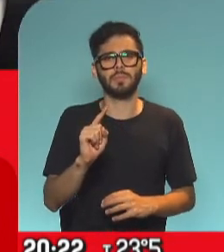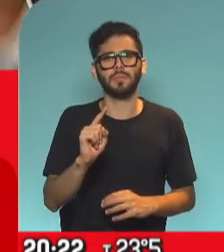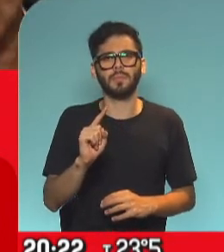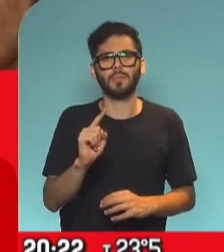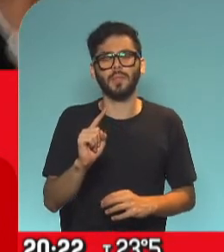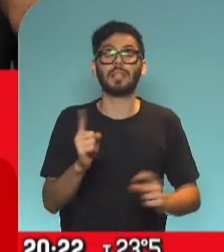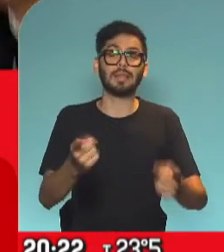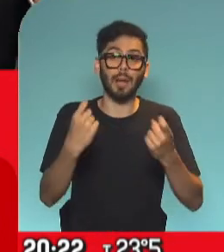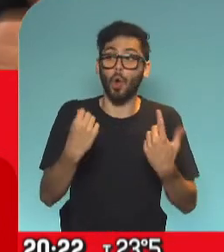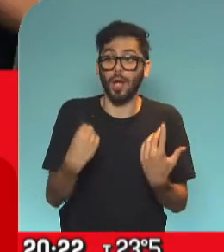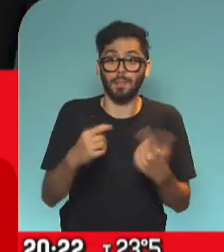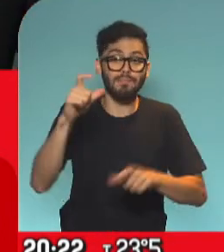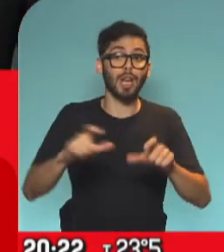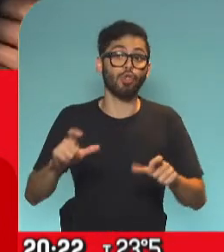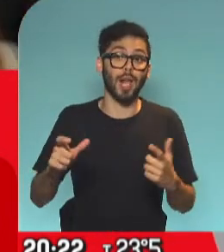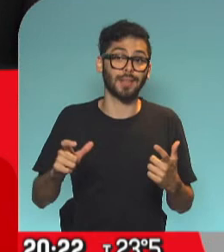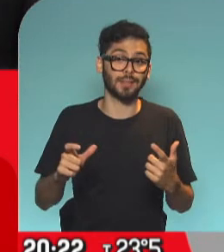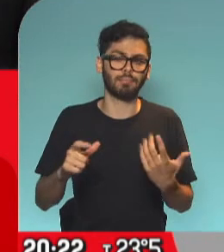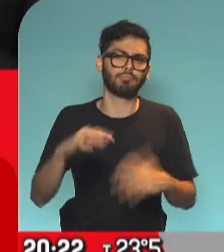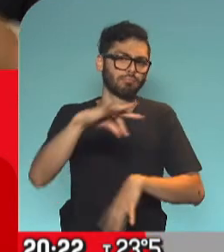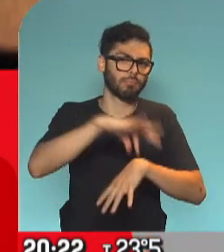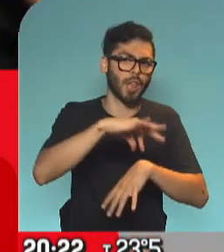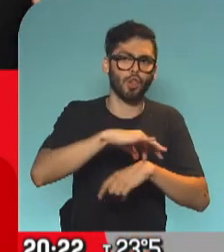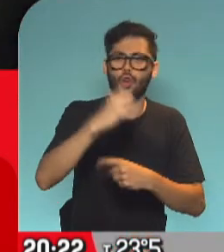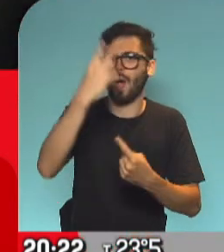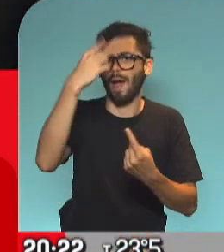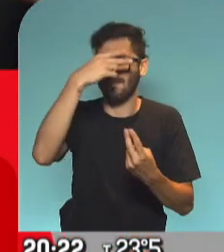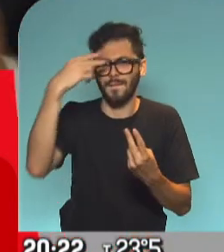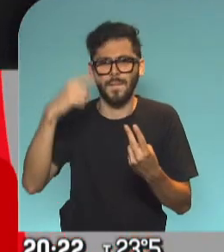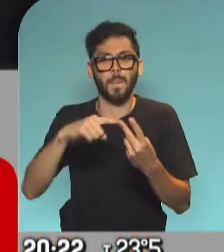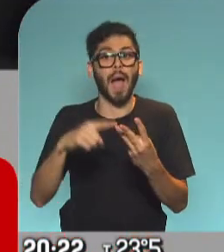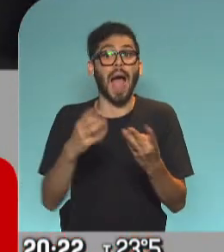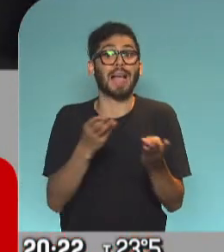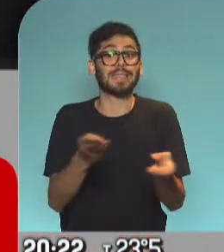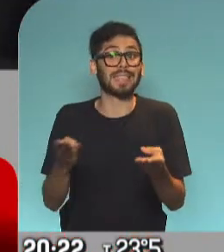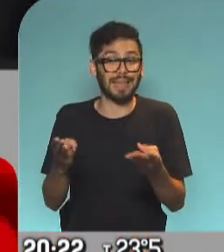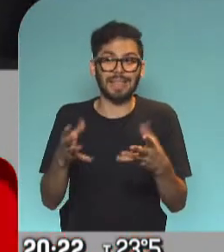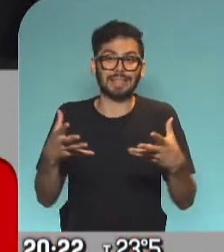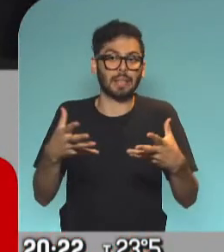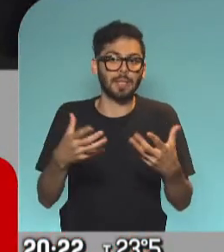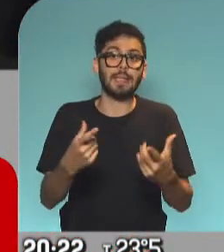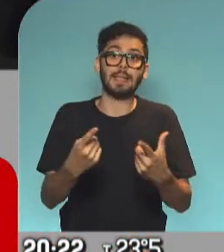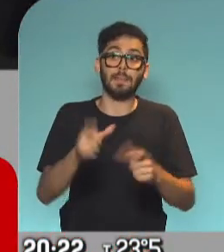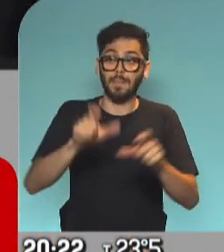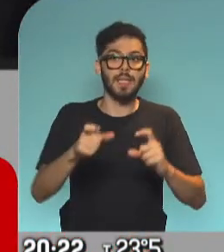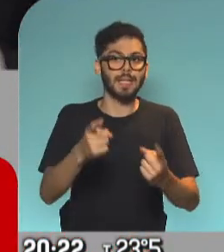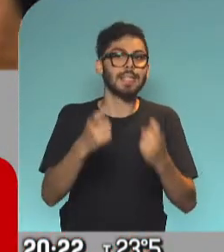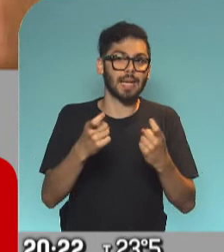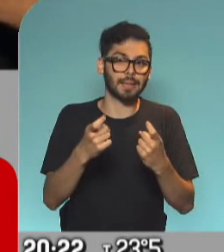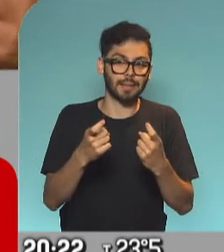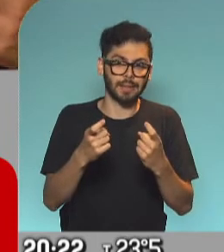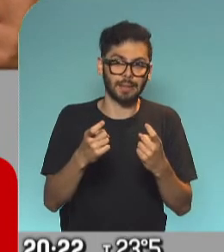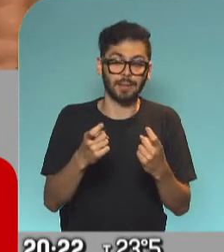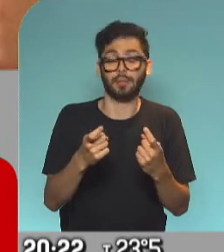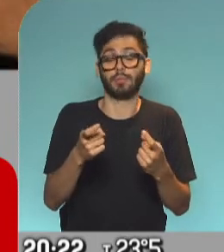recurso humano, ¿no? Médicos, enfermeras y asistentes de ese equipo, que son los que nos van